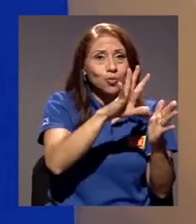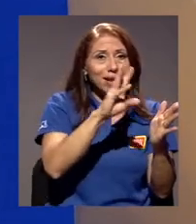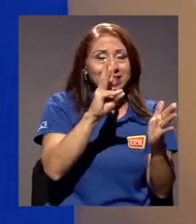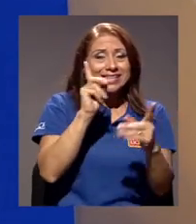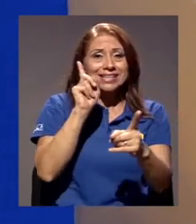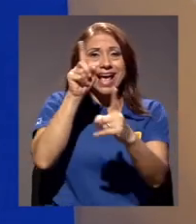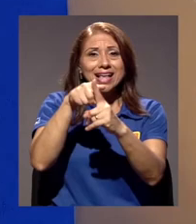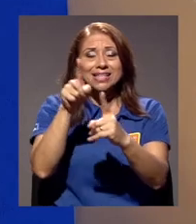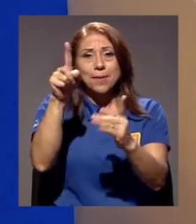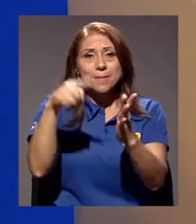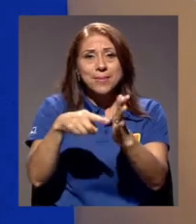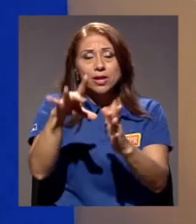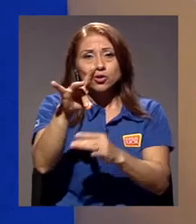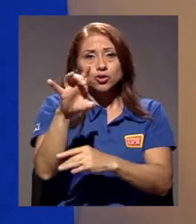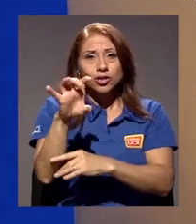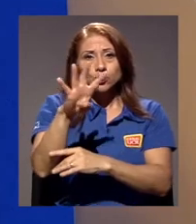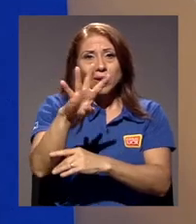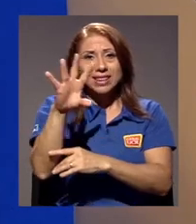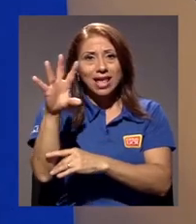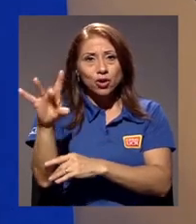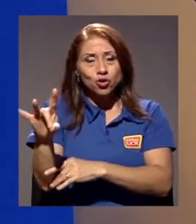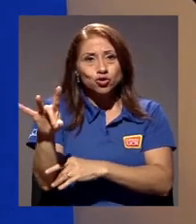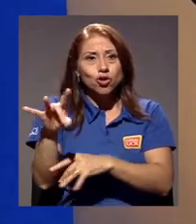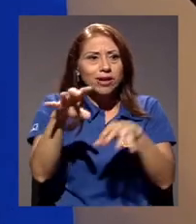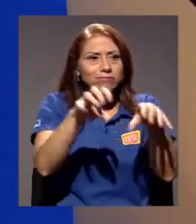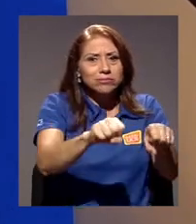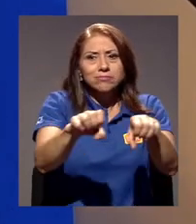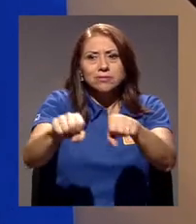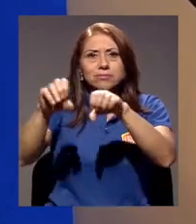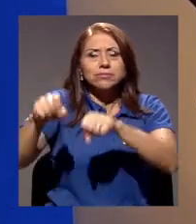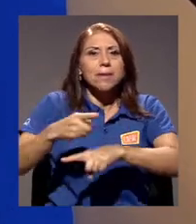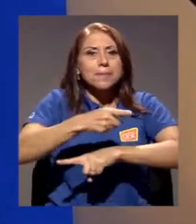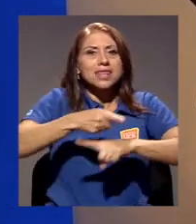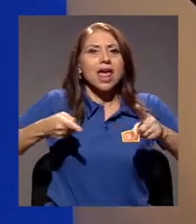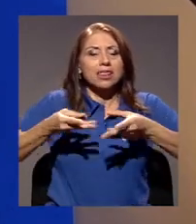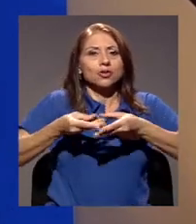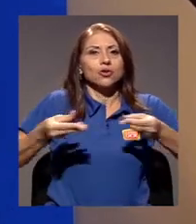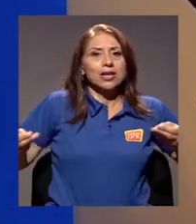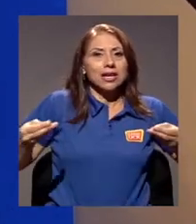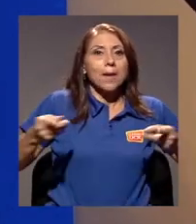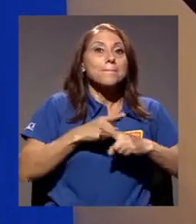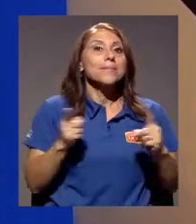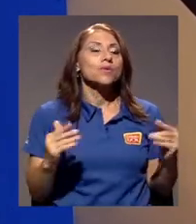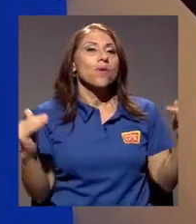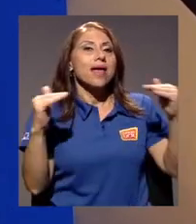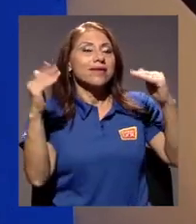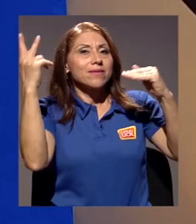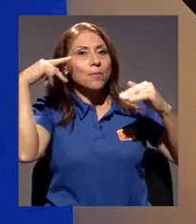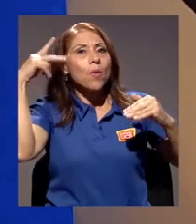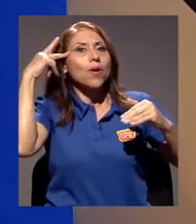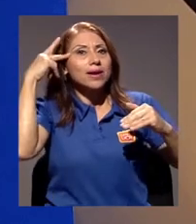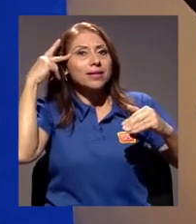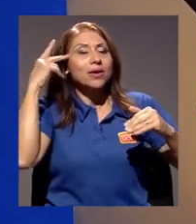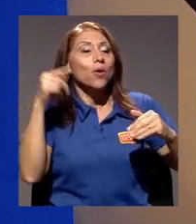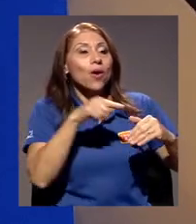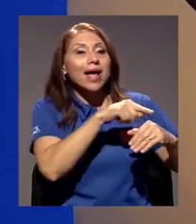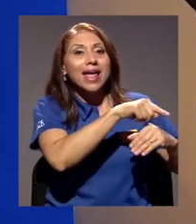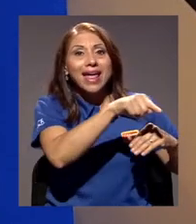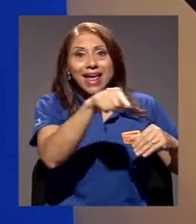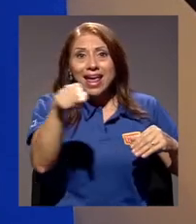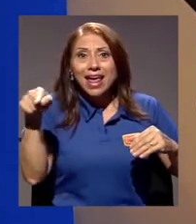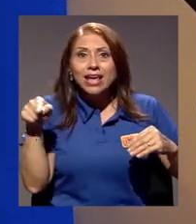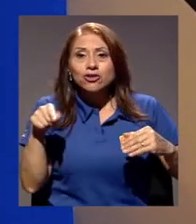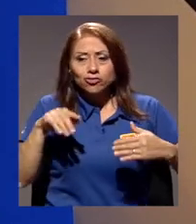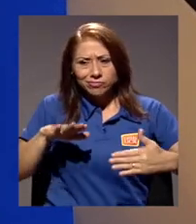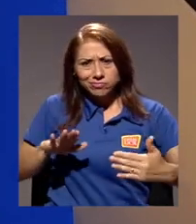que les cercena la mitad en su territorio sino que políticamente el alzamiento ante